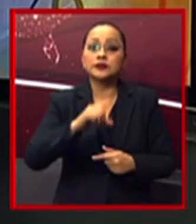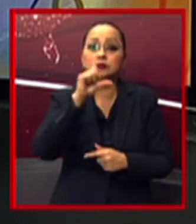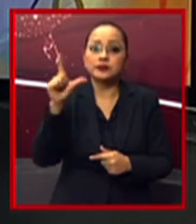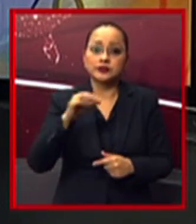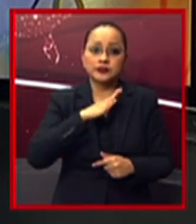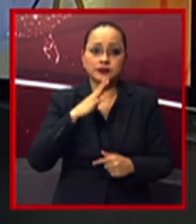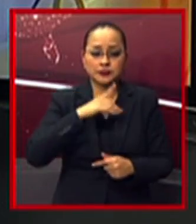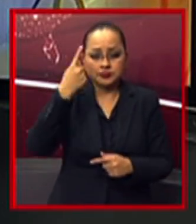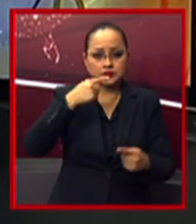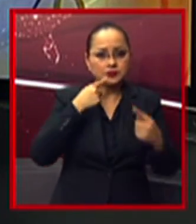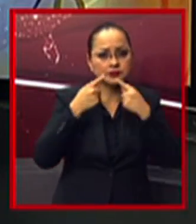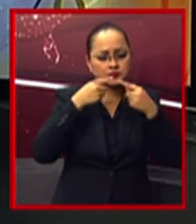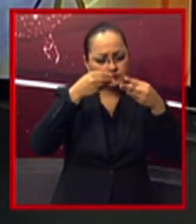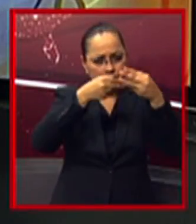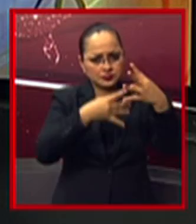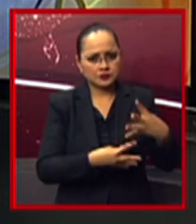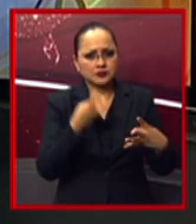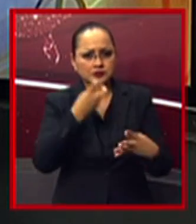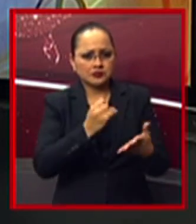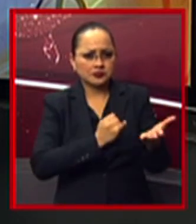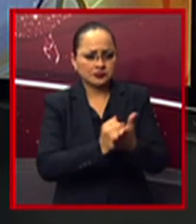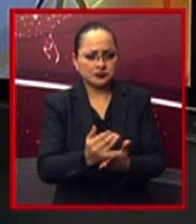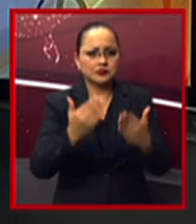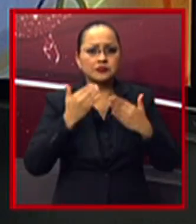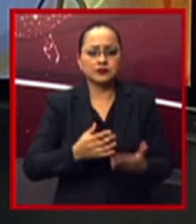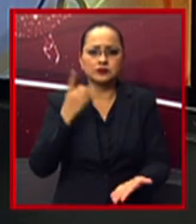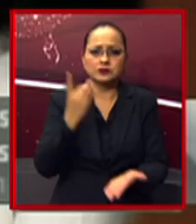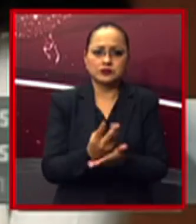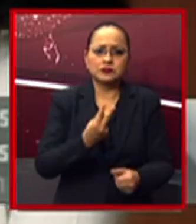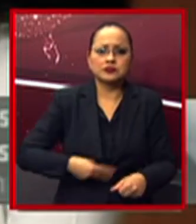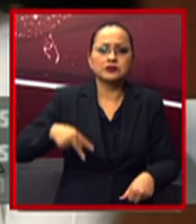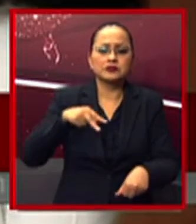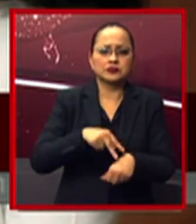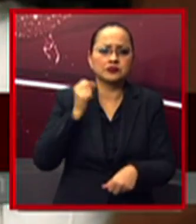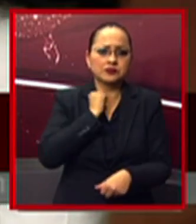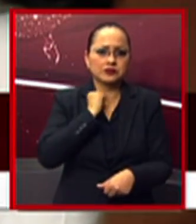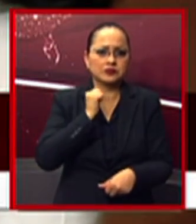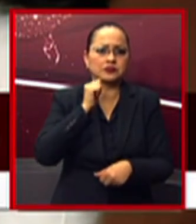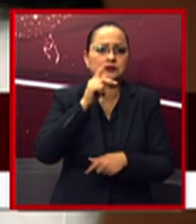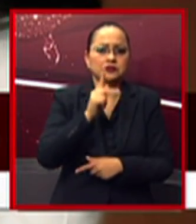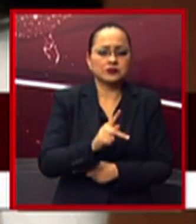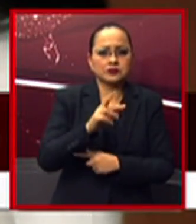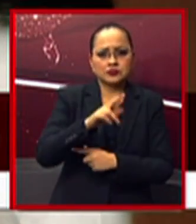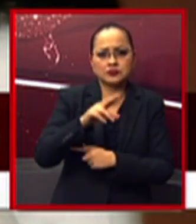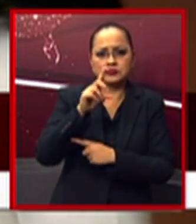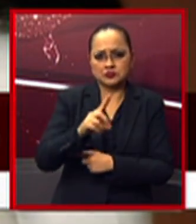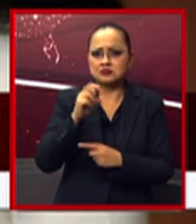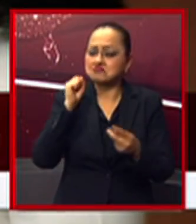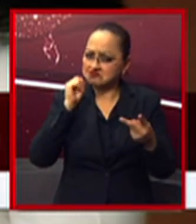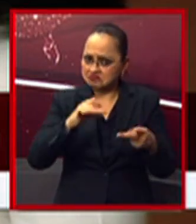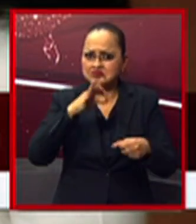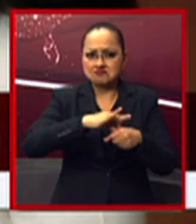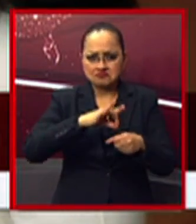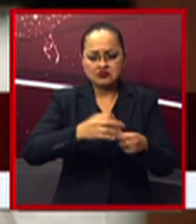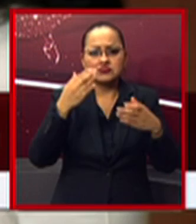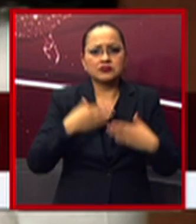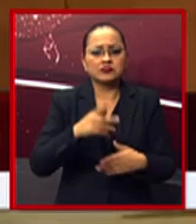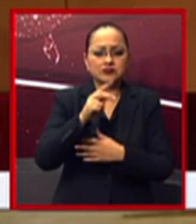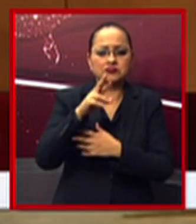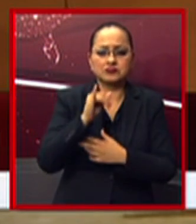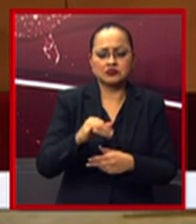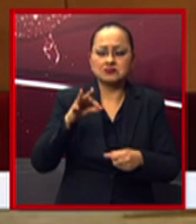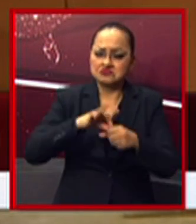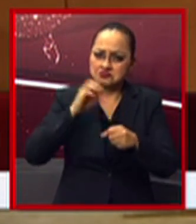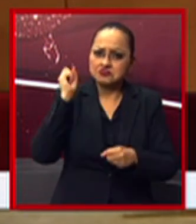Posteriormente se abrió la discusión en lo general del dictamen, donde solamente se manifestaron a favor senadores del Partido de la Revolución Democrática y del